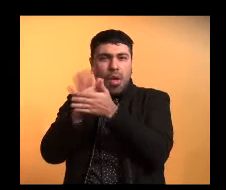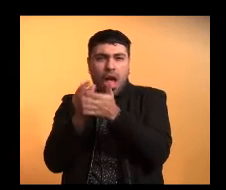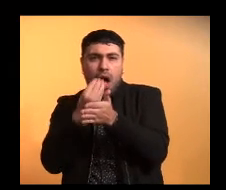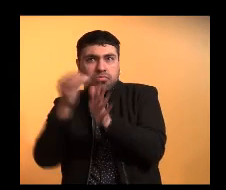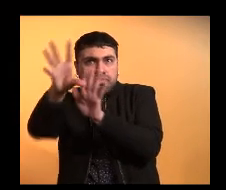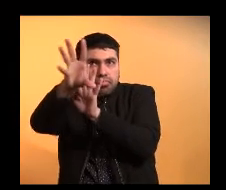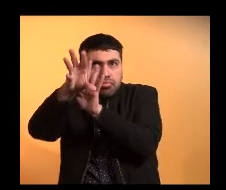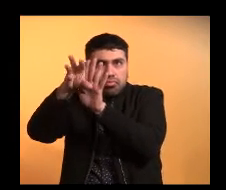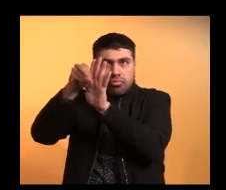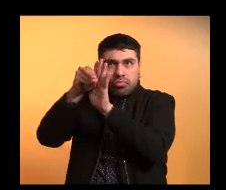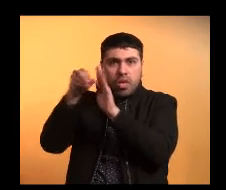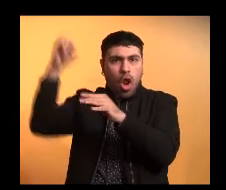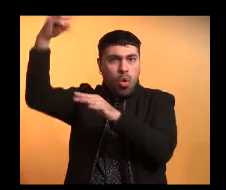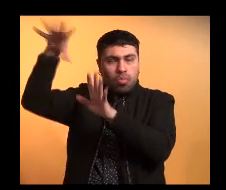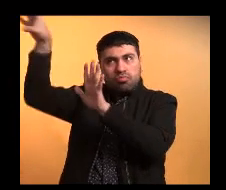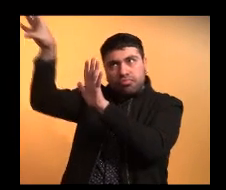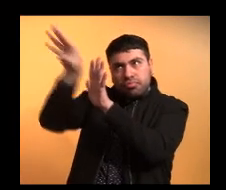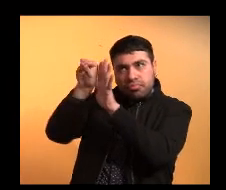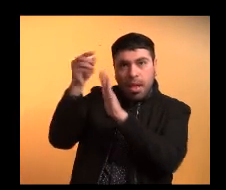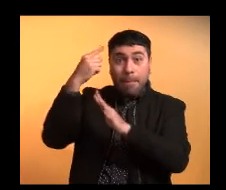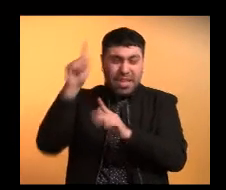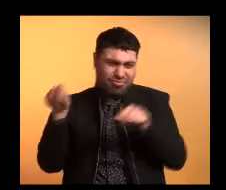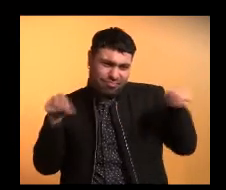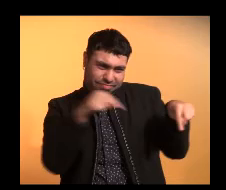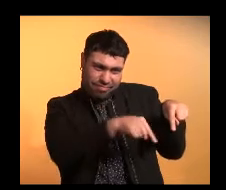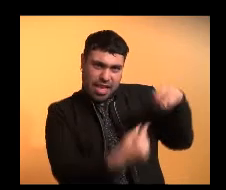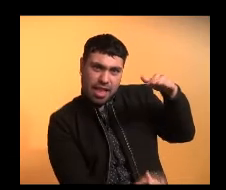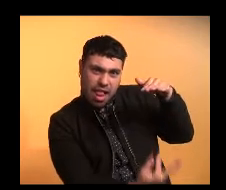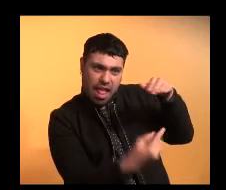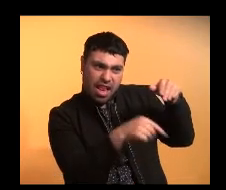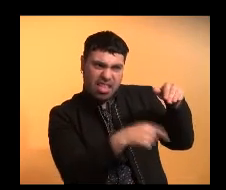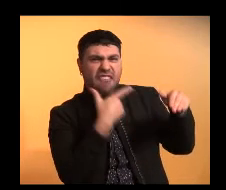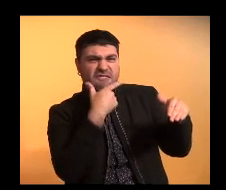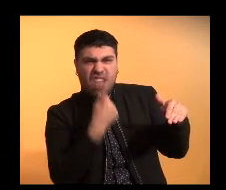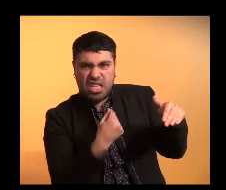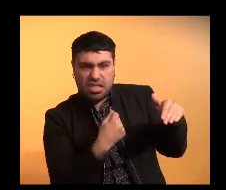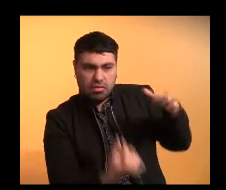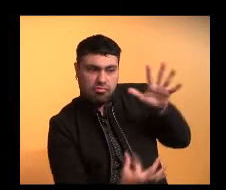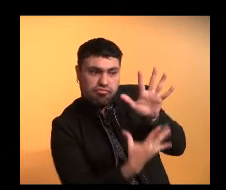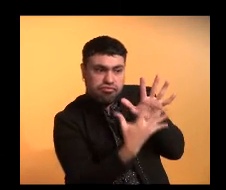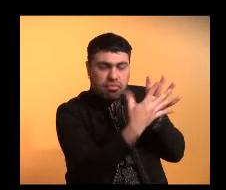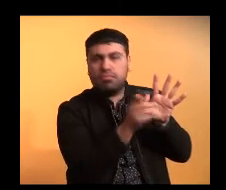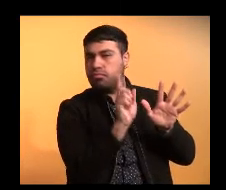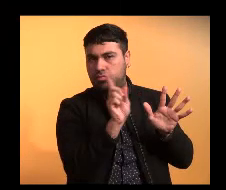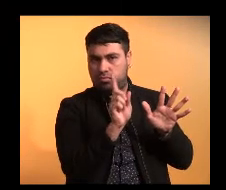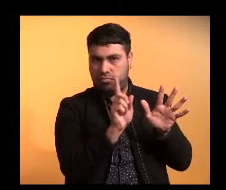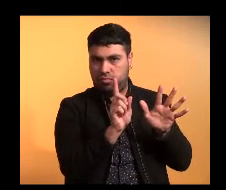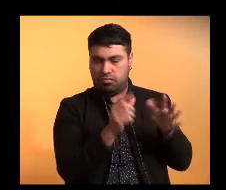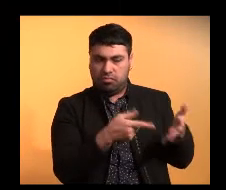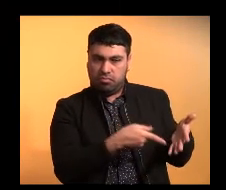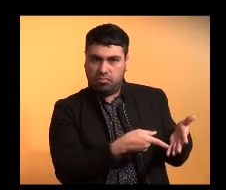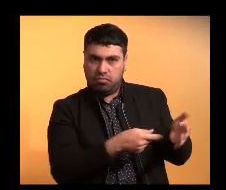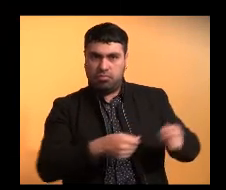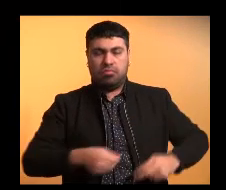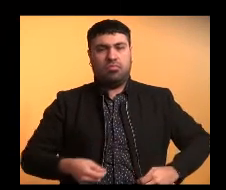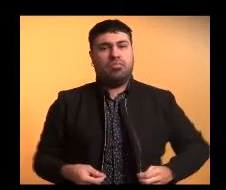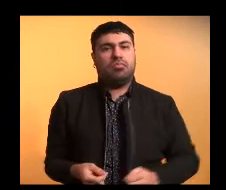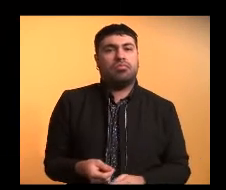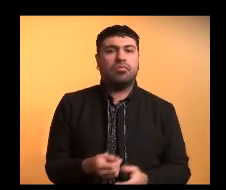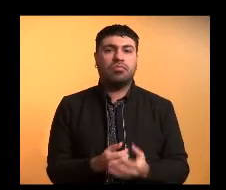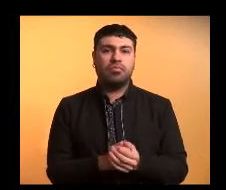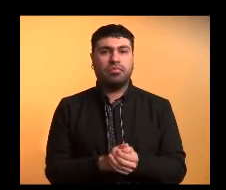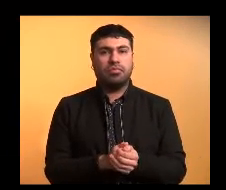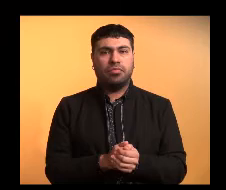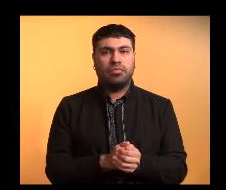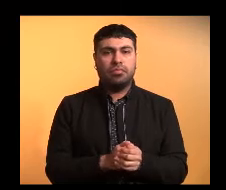los poseen, son mucho más simples. Y acá yo hice una comparación entre una planta terrestre y una alga. En el lado derecho hay